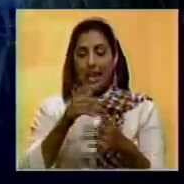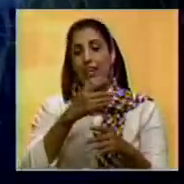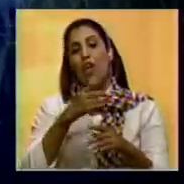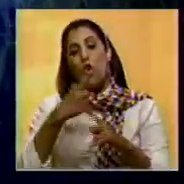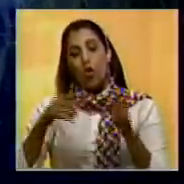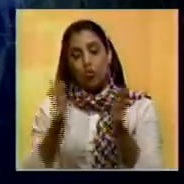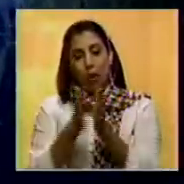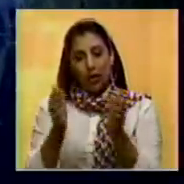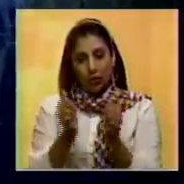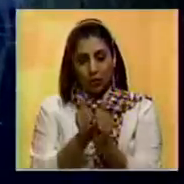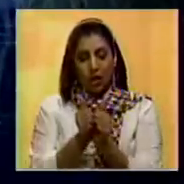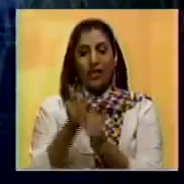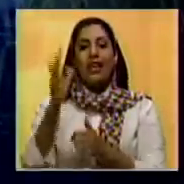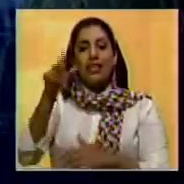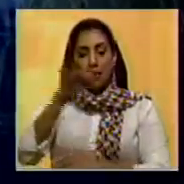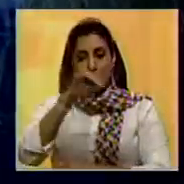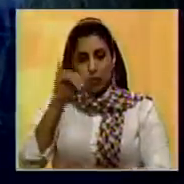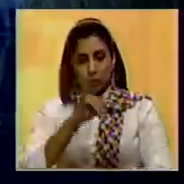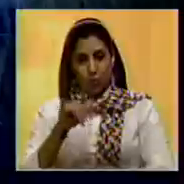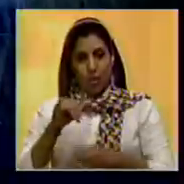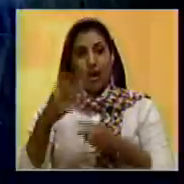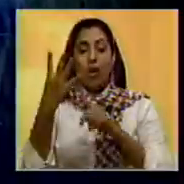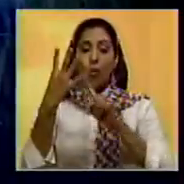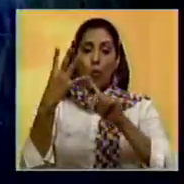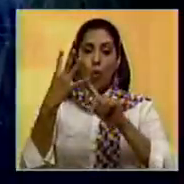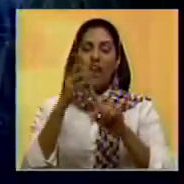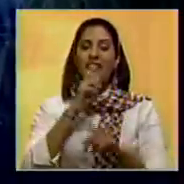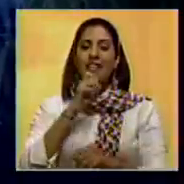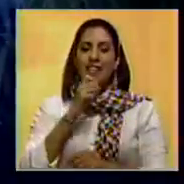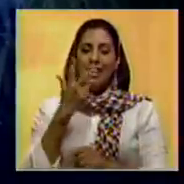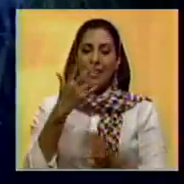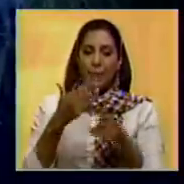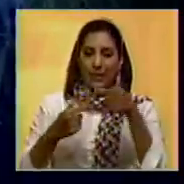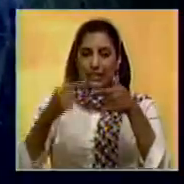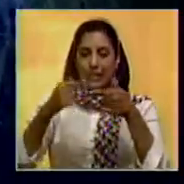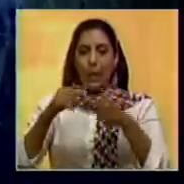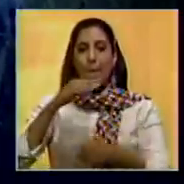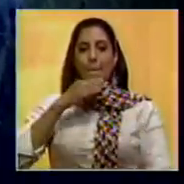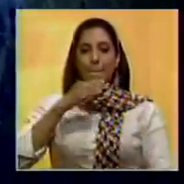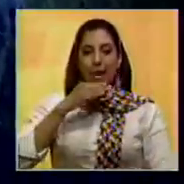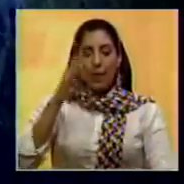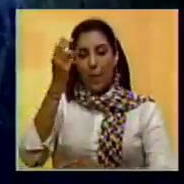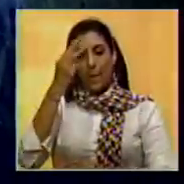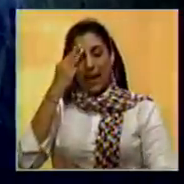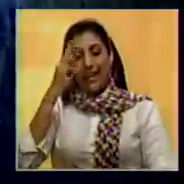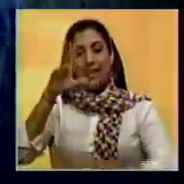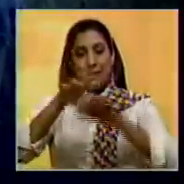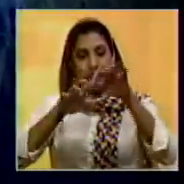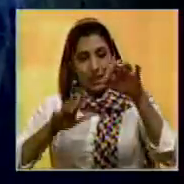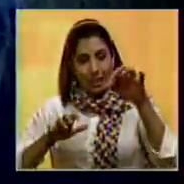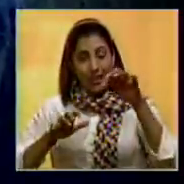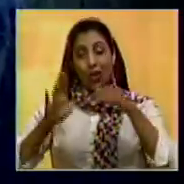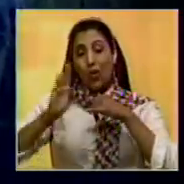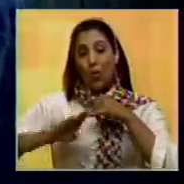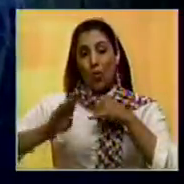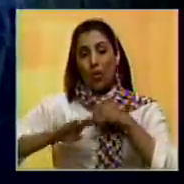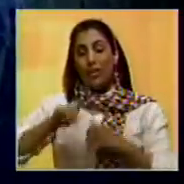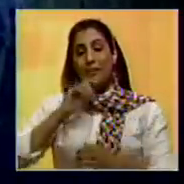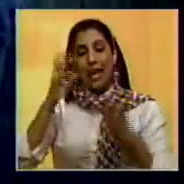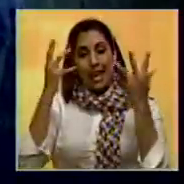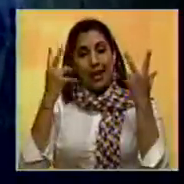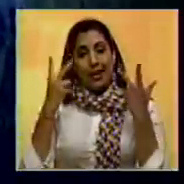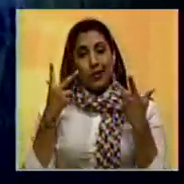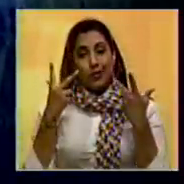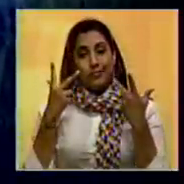Caribes de Anzoátegui y las Águilas del Zulia. En el 4º lugar, con un 3-0, están Bravos, Magallanes y Tigres. Ya en el último puesto, los Leones